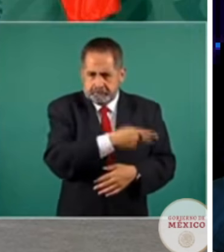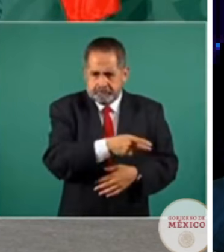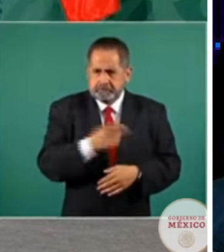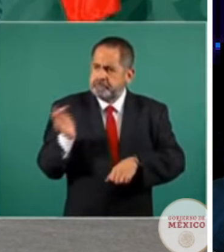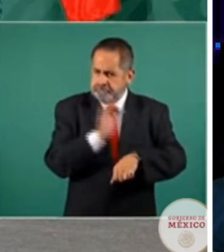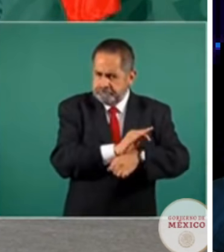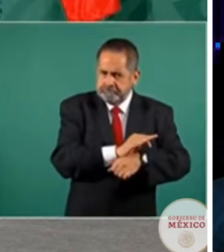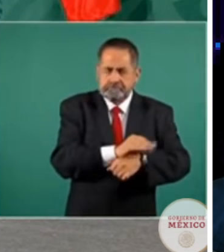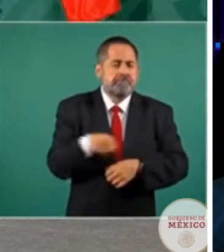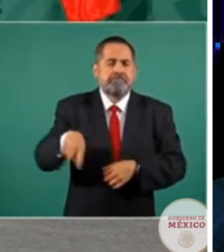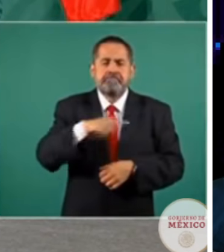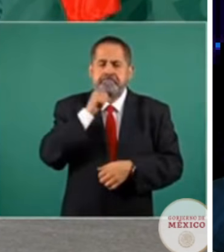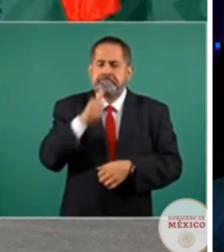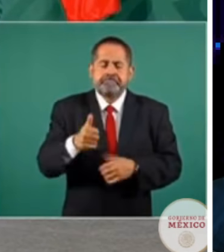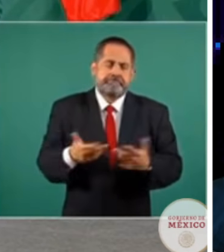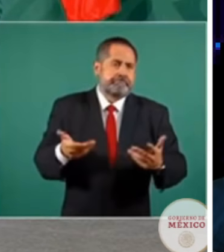y que ya no